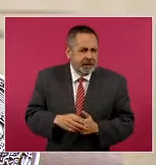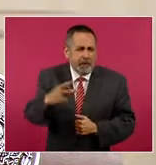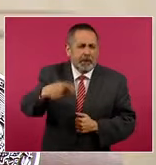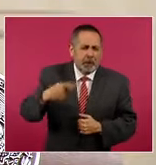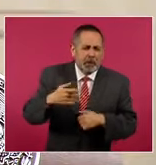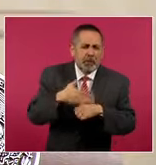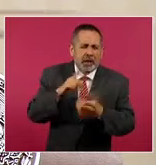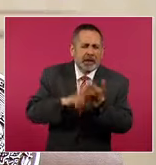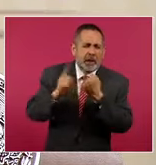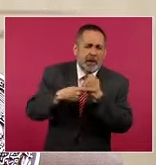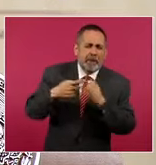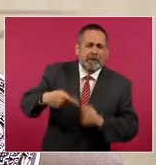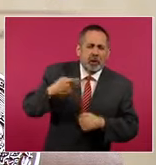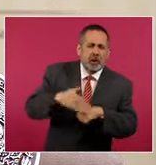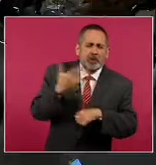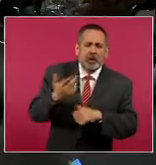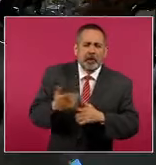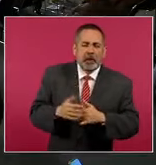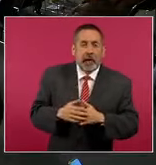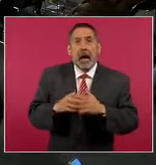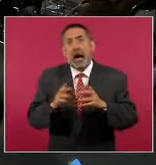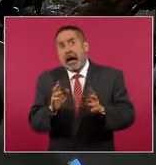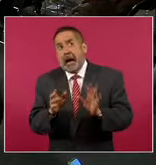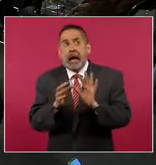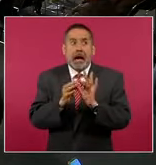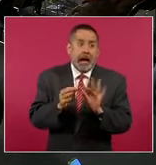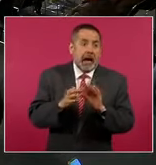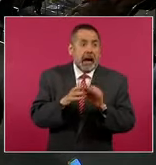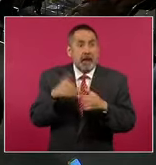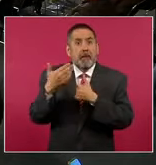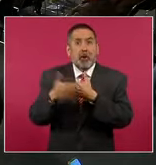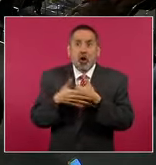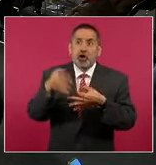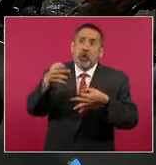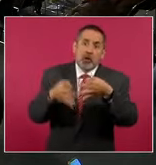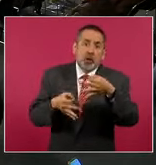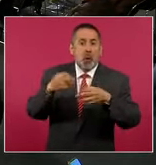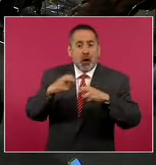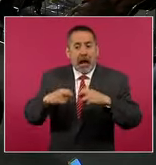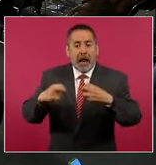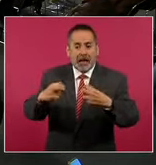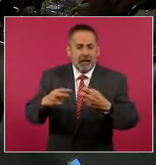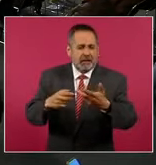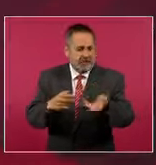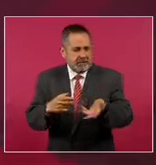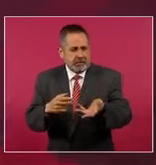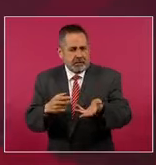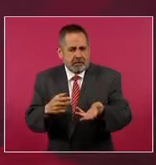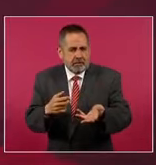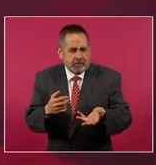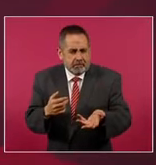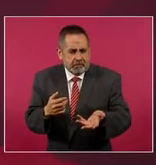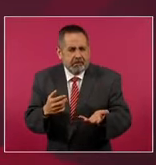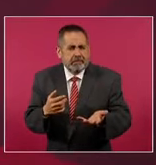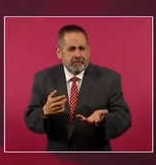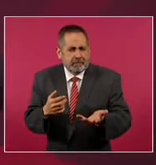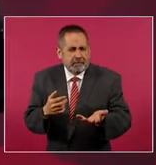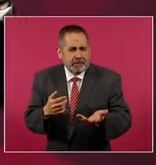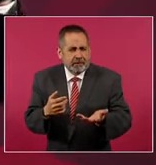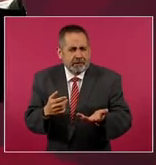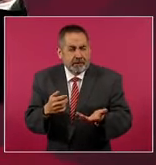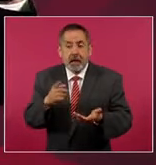pregunta? Es que viene ahora un tribunal, ¿sí? Y va